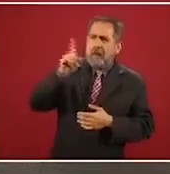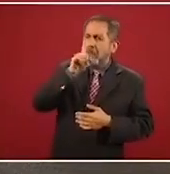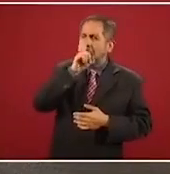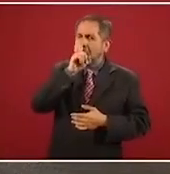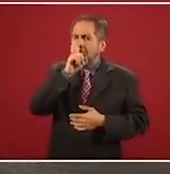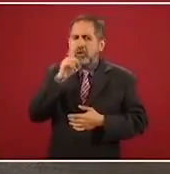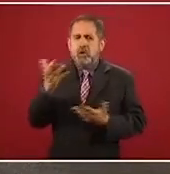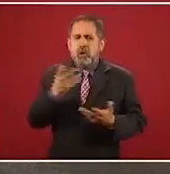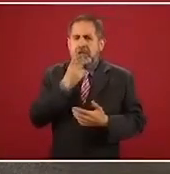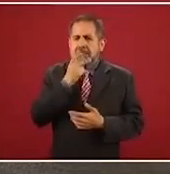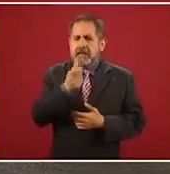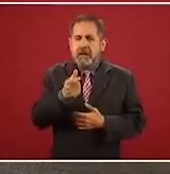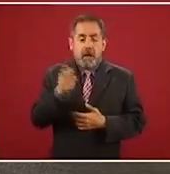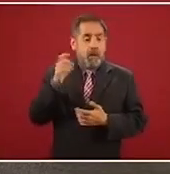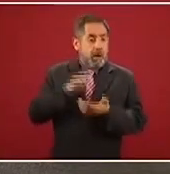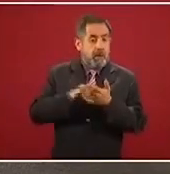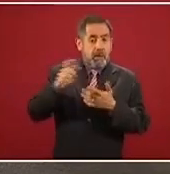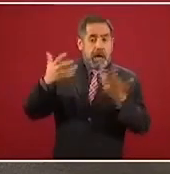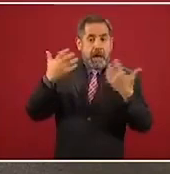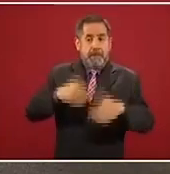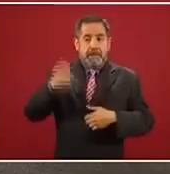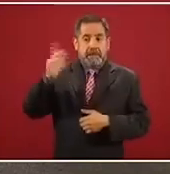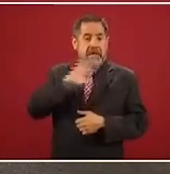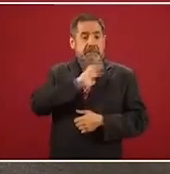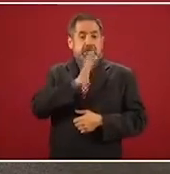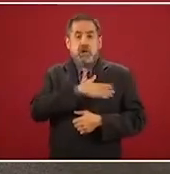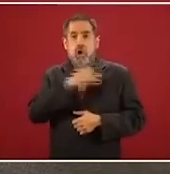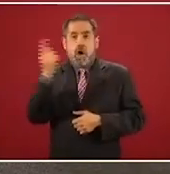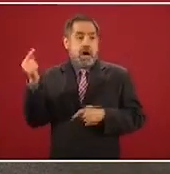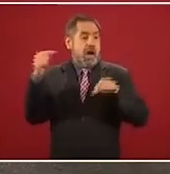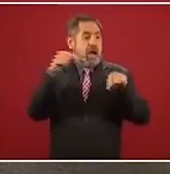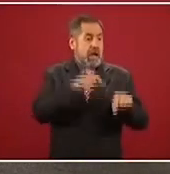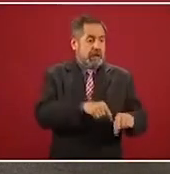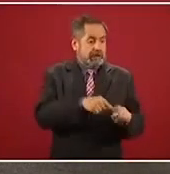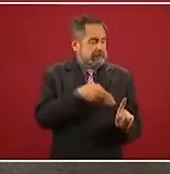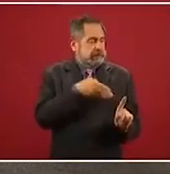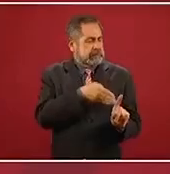cuando las empresas españolas eran las favoritas